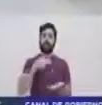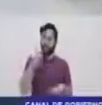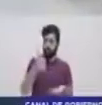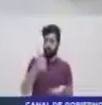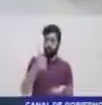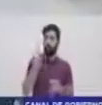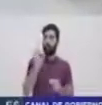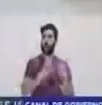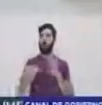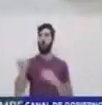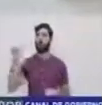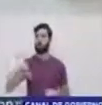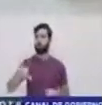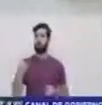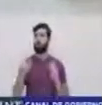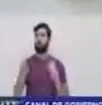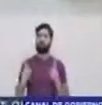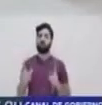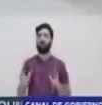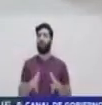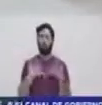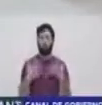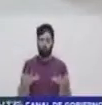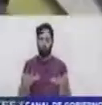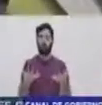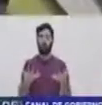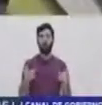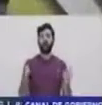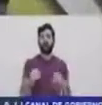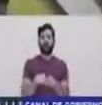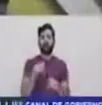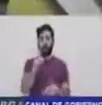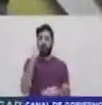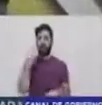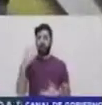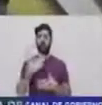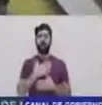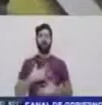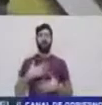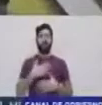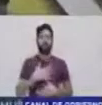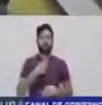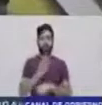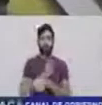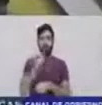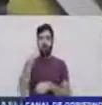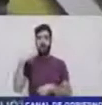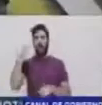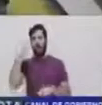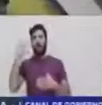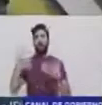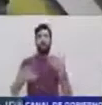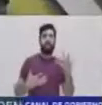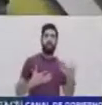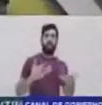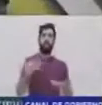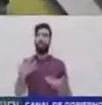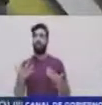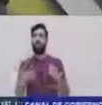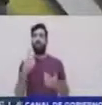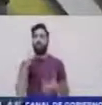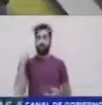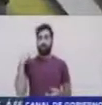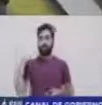definiendo, estableciendo lo que es bueno y lo que es malo, ¿verdad? Es como en las caricaturas, cuando vemos que alguien tiene que tomar una decisión